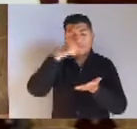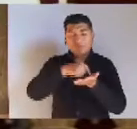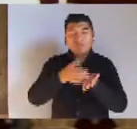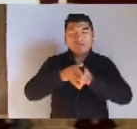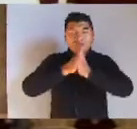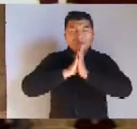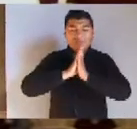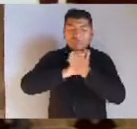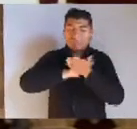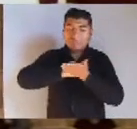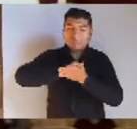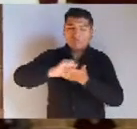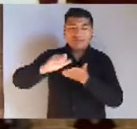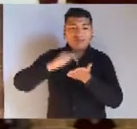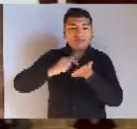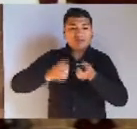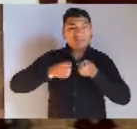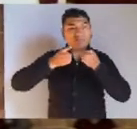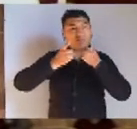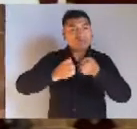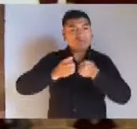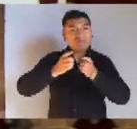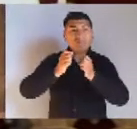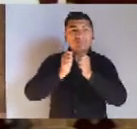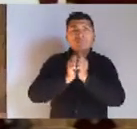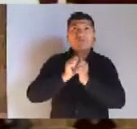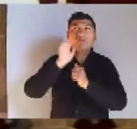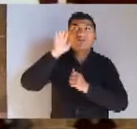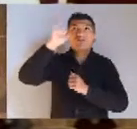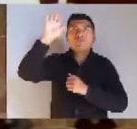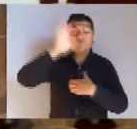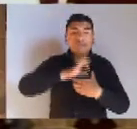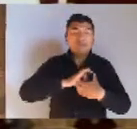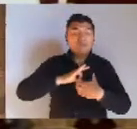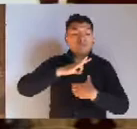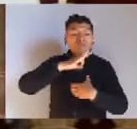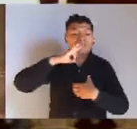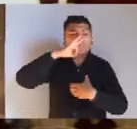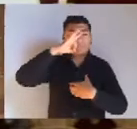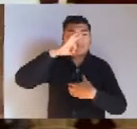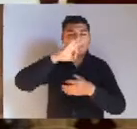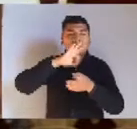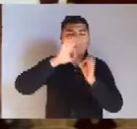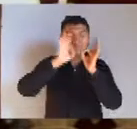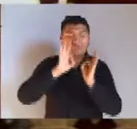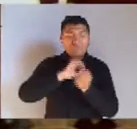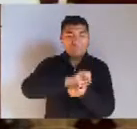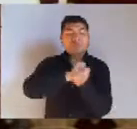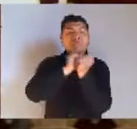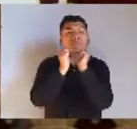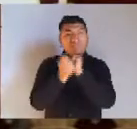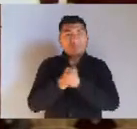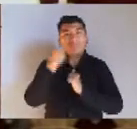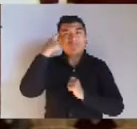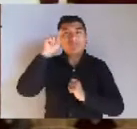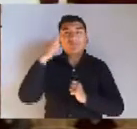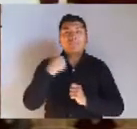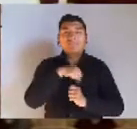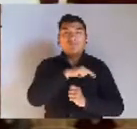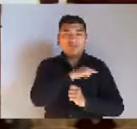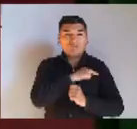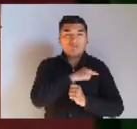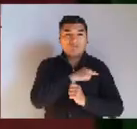que santifiques estos dones con la efusión de tu Espíritu, de manera que se conviertan para